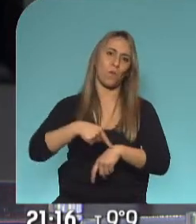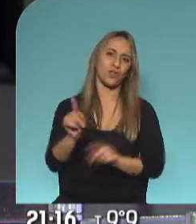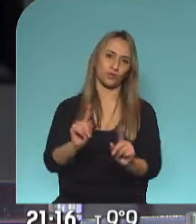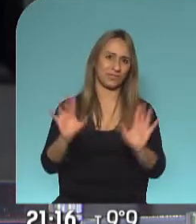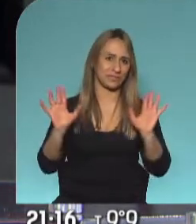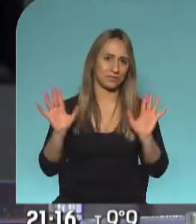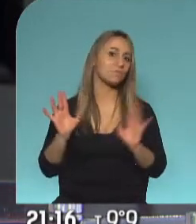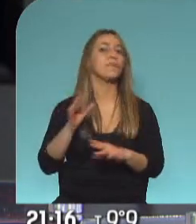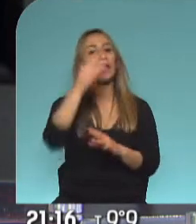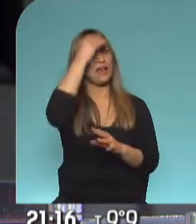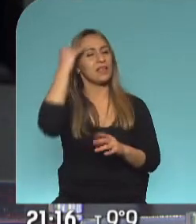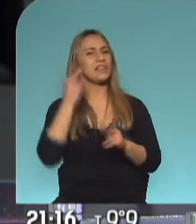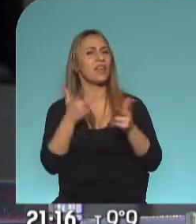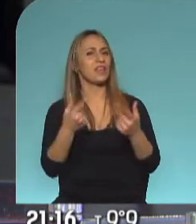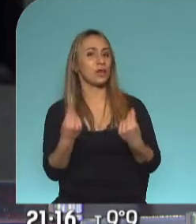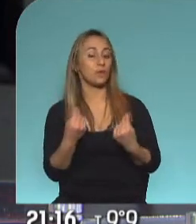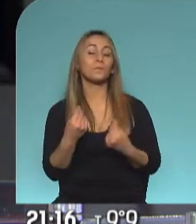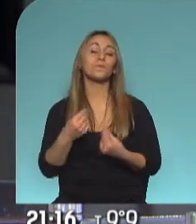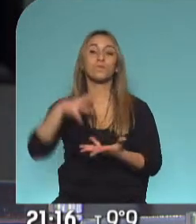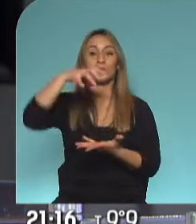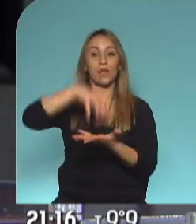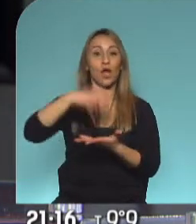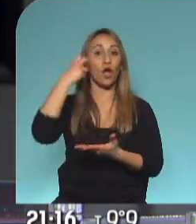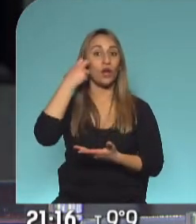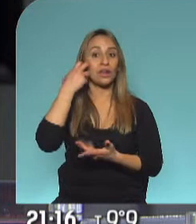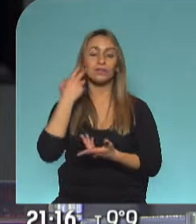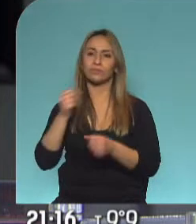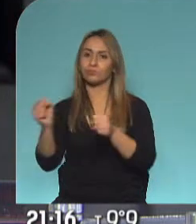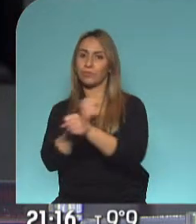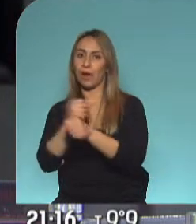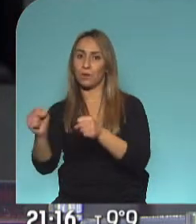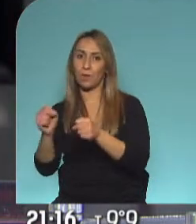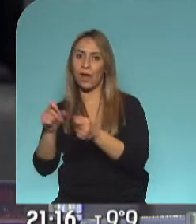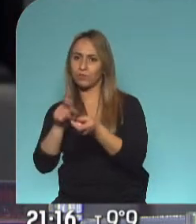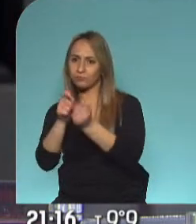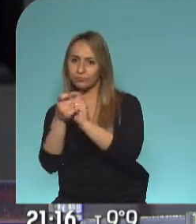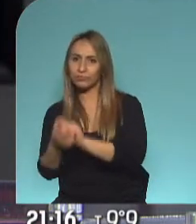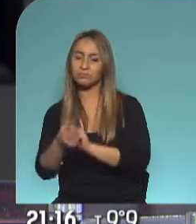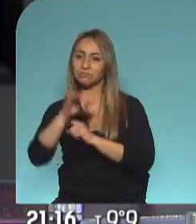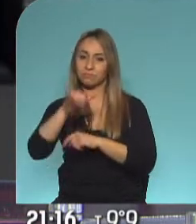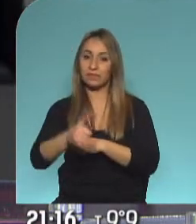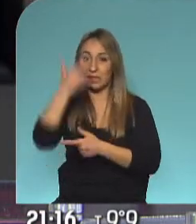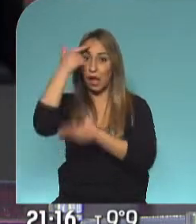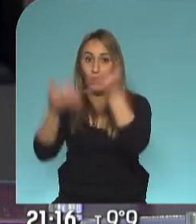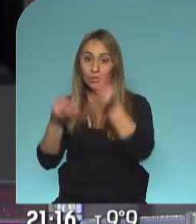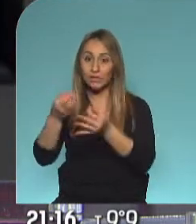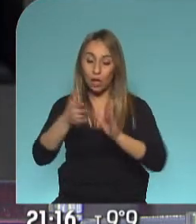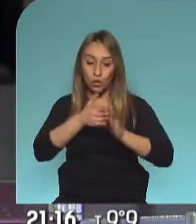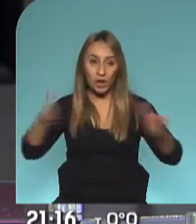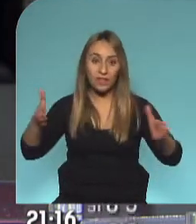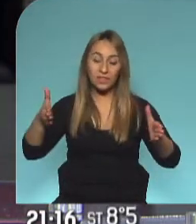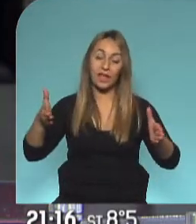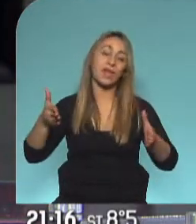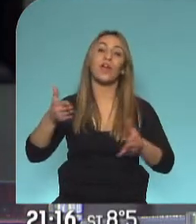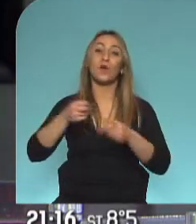Cristina? Que en la legislatura porteña se aprobaron cambios a la justicia de la Ciudad de Buenos Aires, en plena cuarentena. ¿Cómo